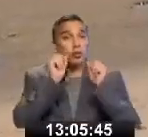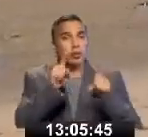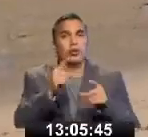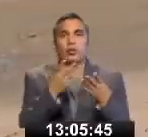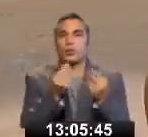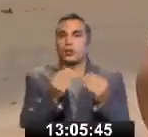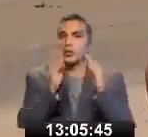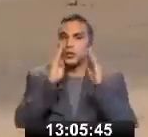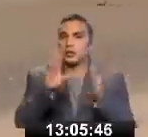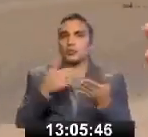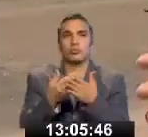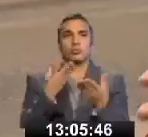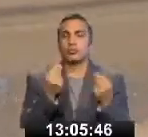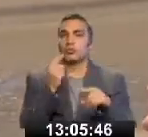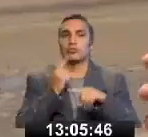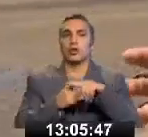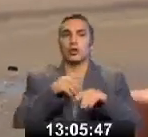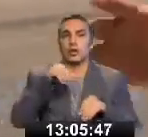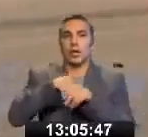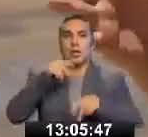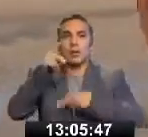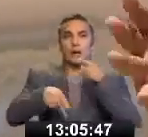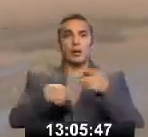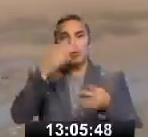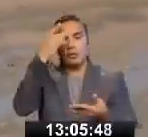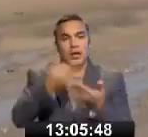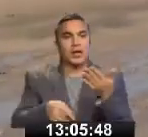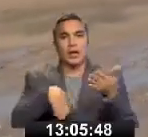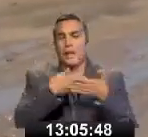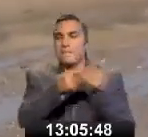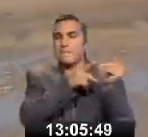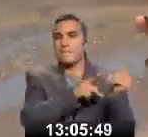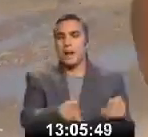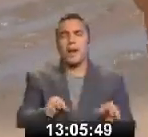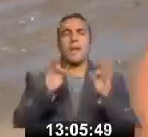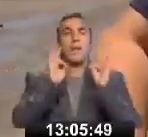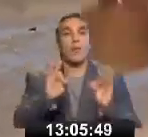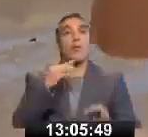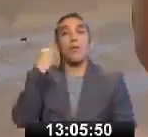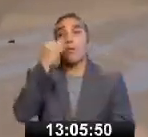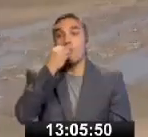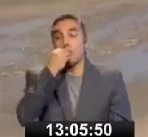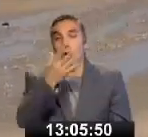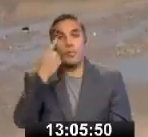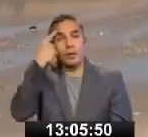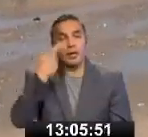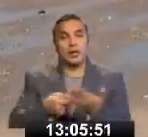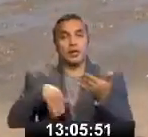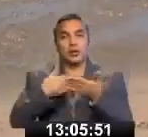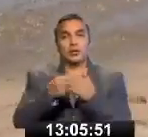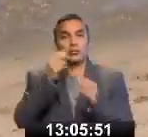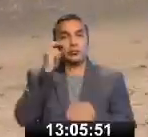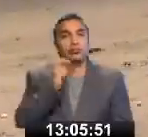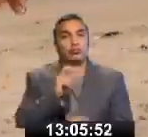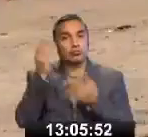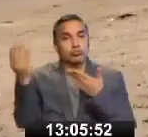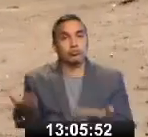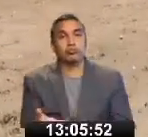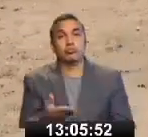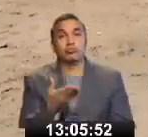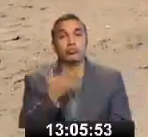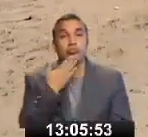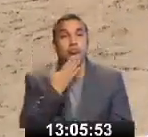mucha expectativa, mucho positivismo aquí en playas porque se han preparado de una manera impresionante para recibir a todos los turistas. ¿Ven ustedes cómo nos